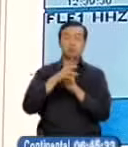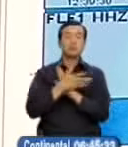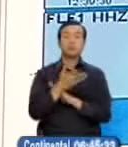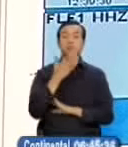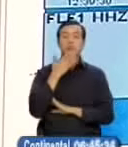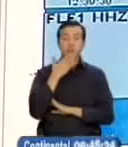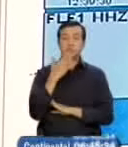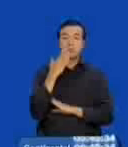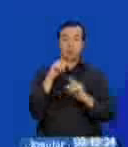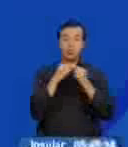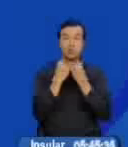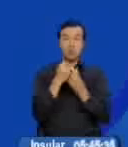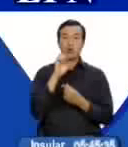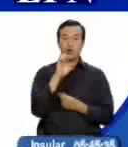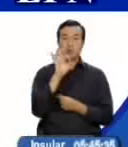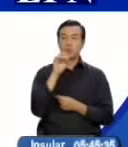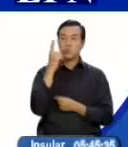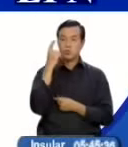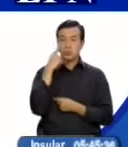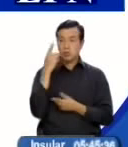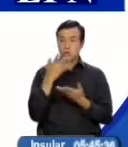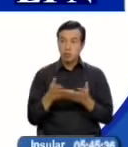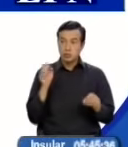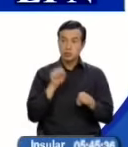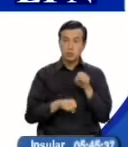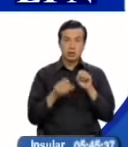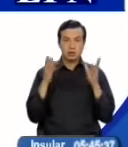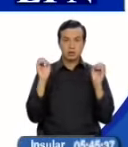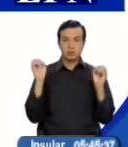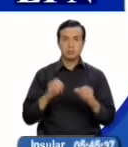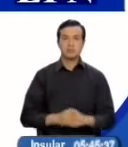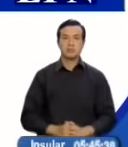del EQ911 no reportaron daños materiales.